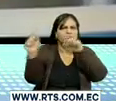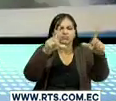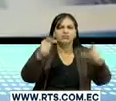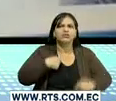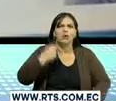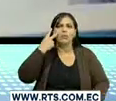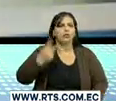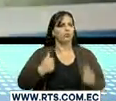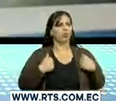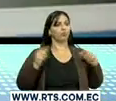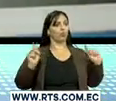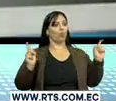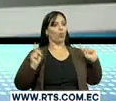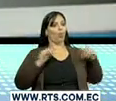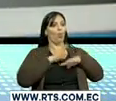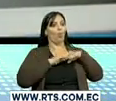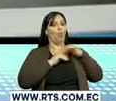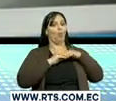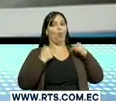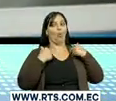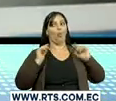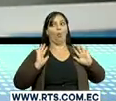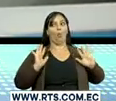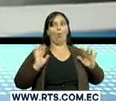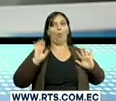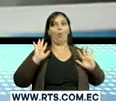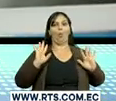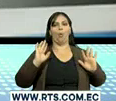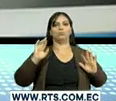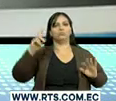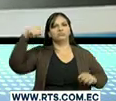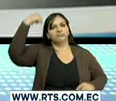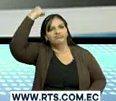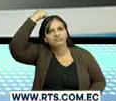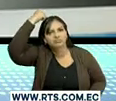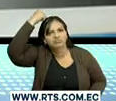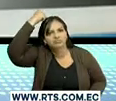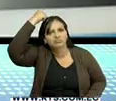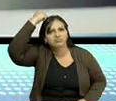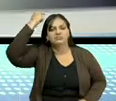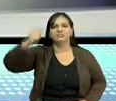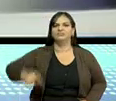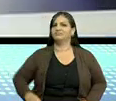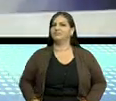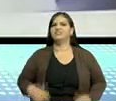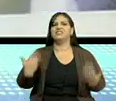Ese no soy yo. Ese no soy yo. Que yo no fui. Que yo no fui. Ese no soy yo. ¿Cómo que no